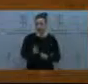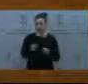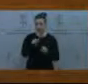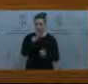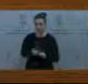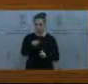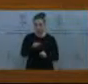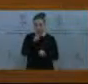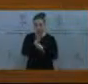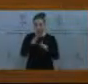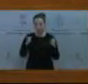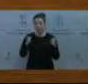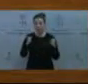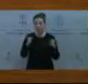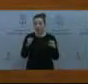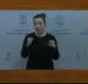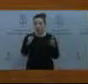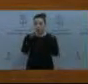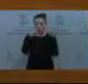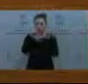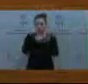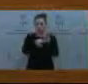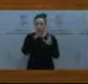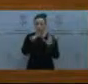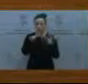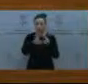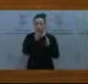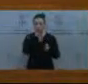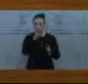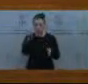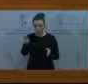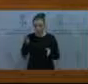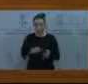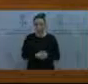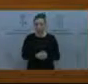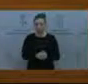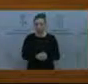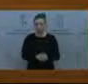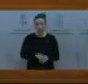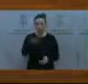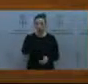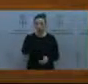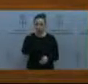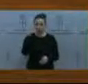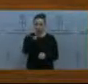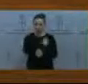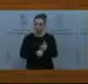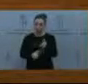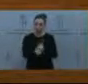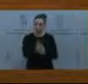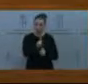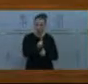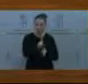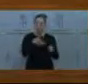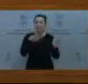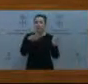que para el Grupo Parlamentario Popular no solamente es una prioridad, sino que a lo largo de los últimos